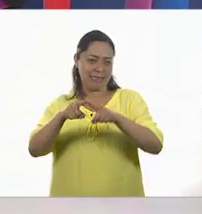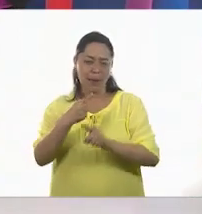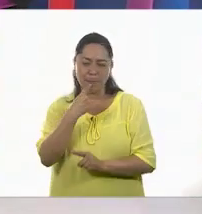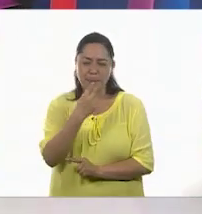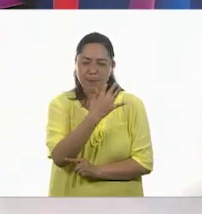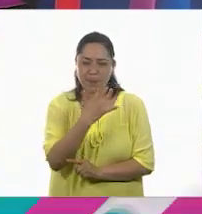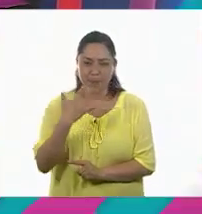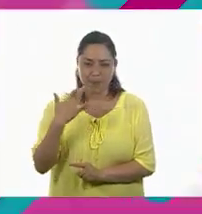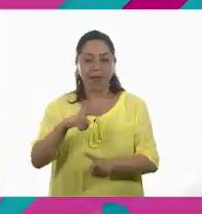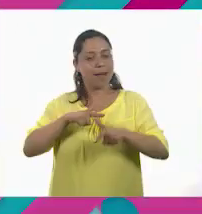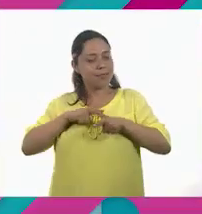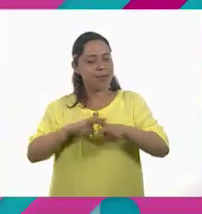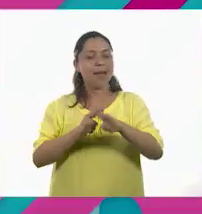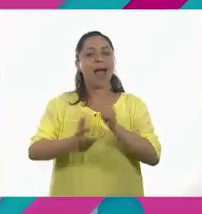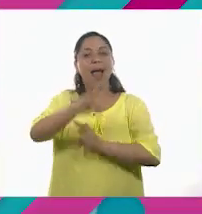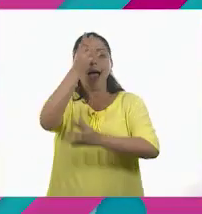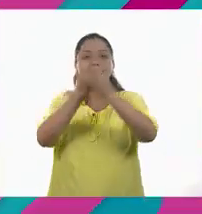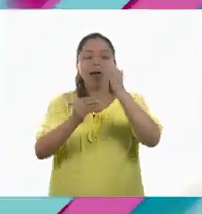México.